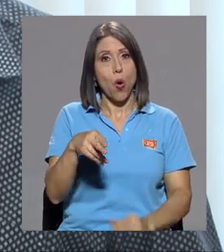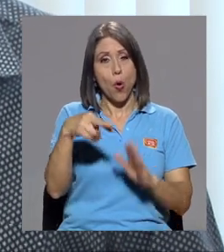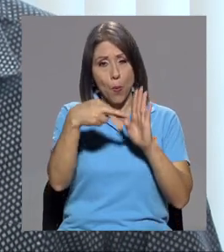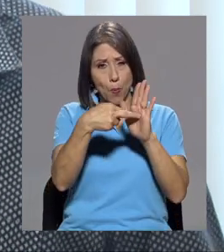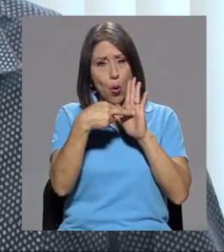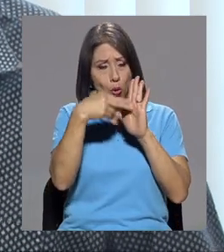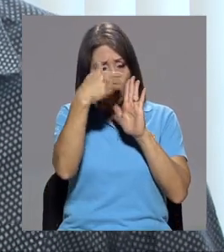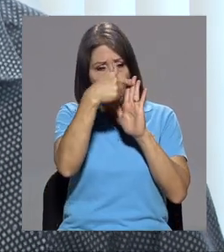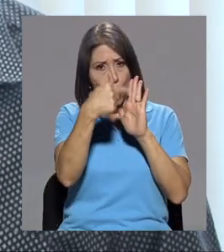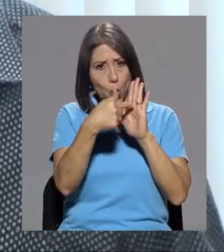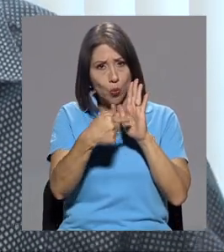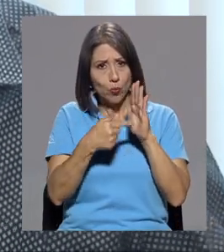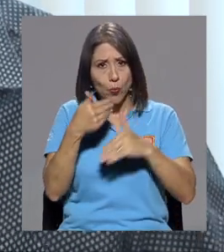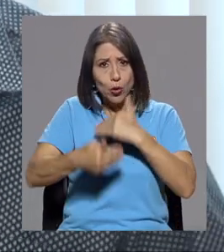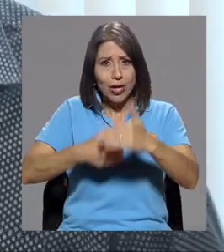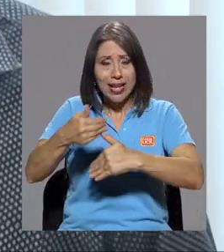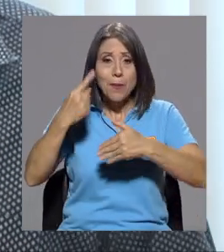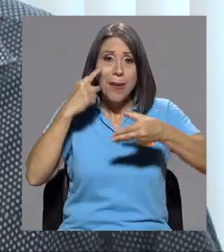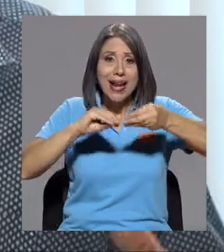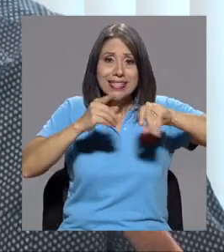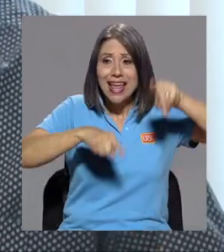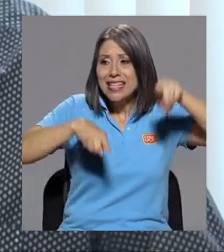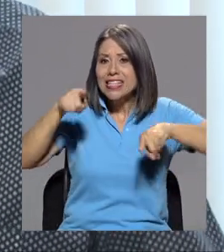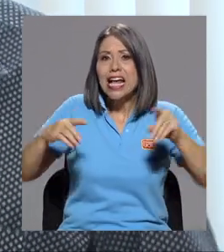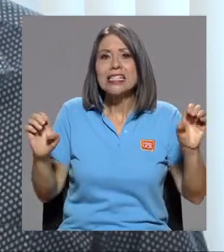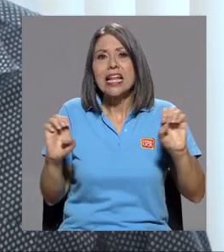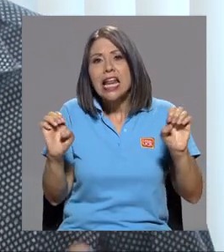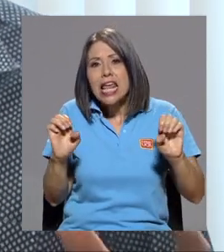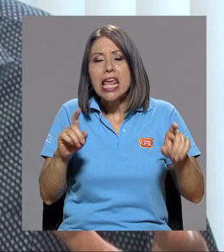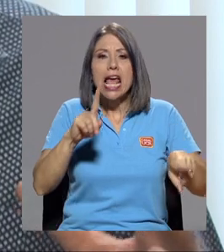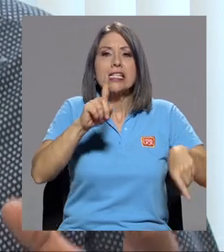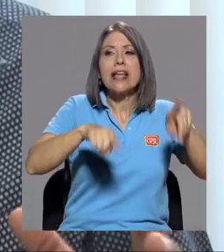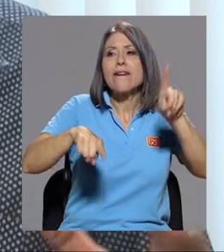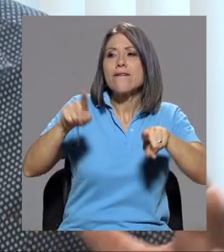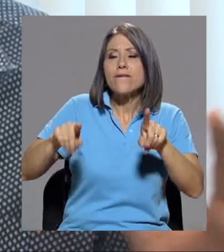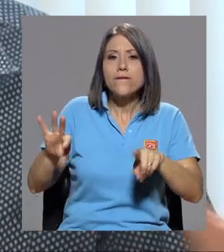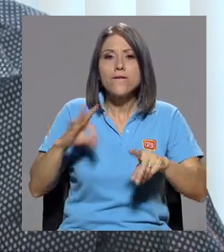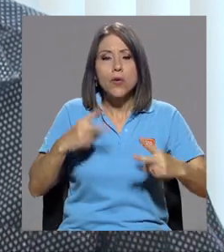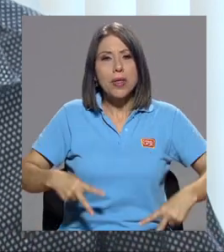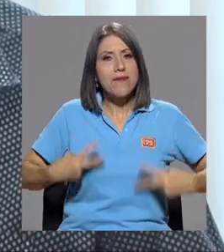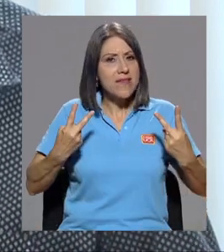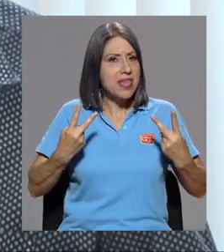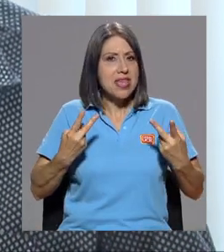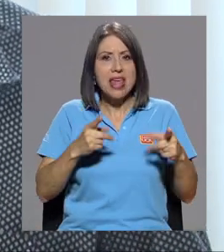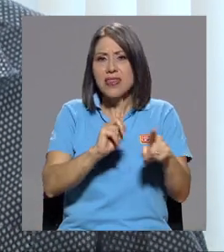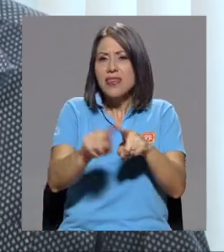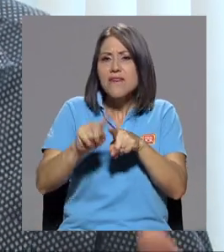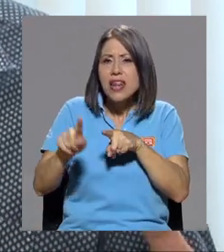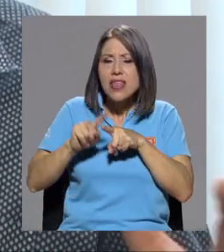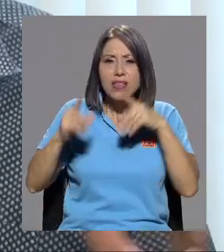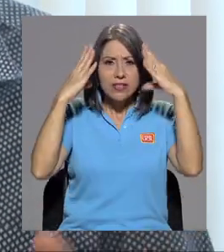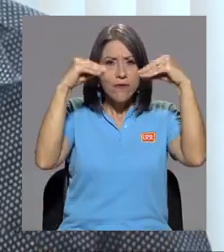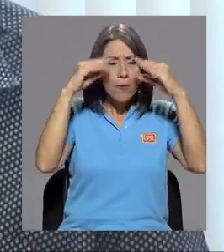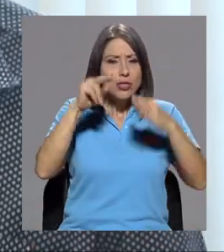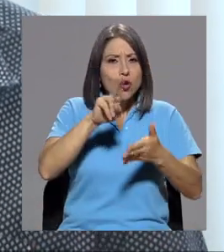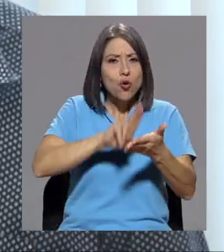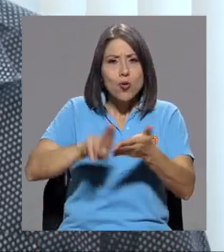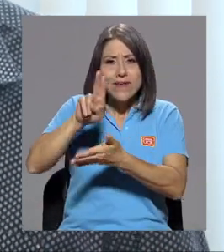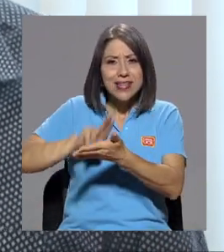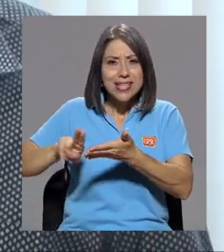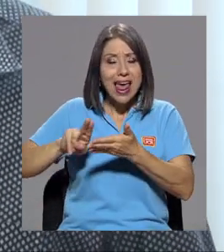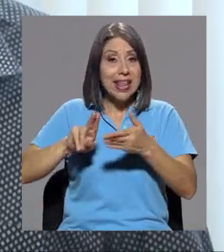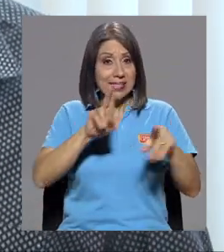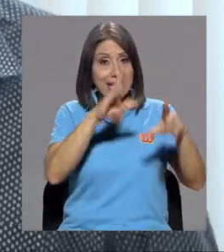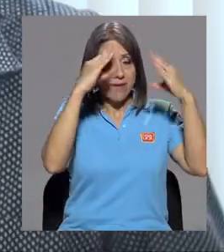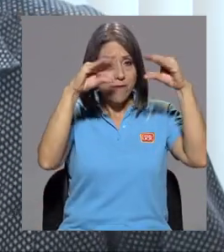el mismo procedimiento que se utiliza para estadísticas de energías, para estadísticas de biodiversidad, para estadísticas generadas por las universidades o por las instituciones